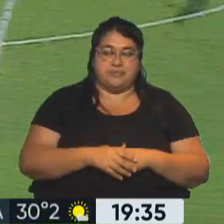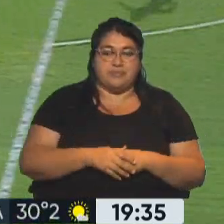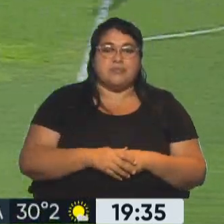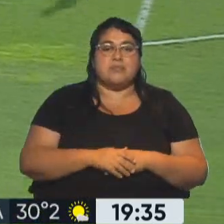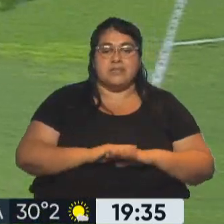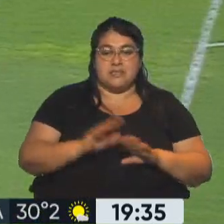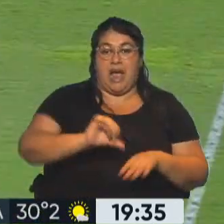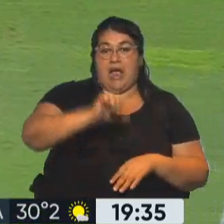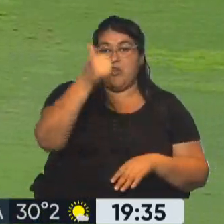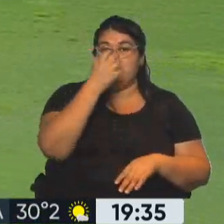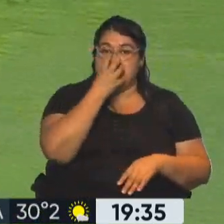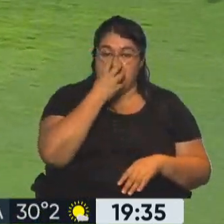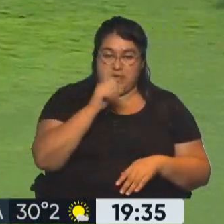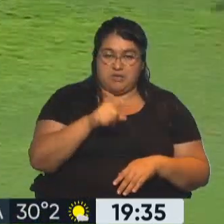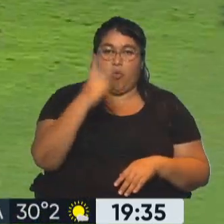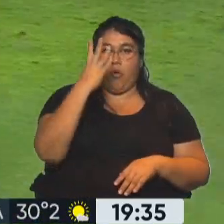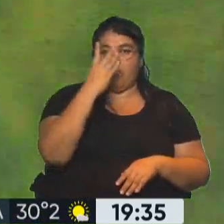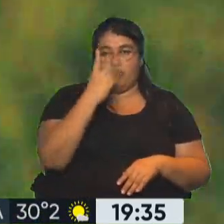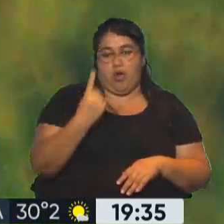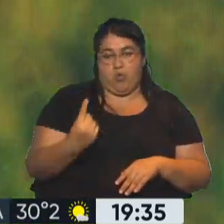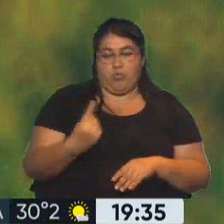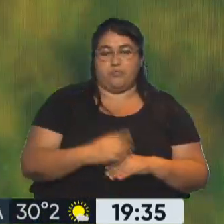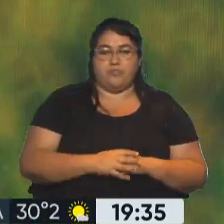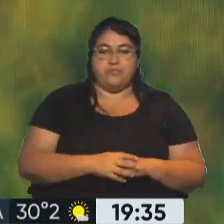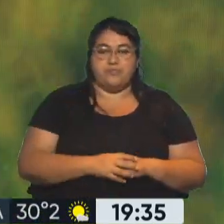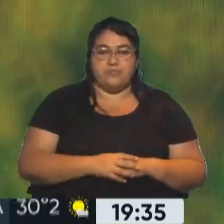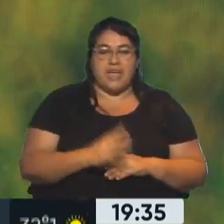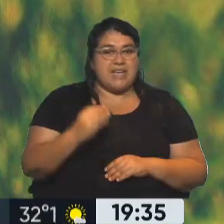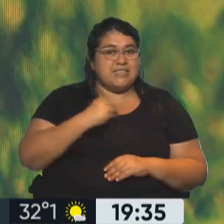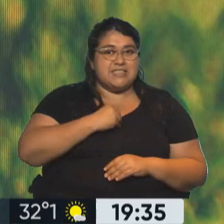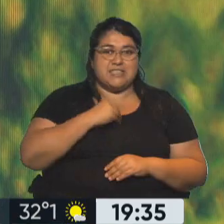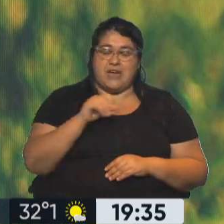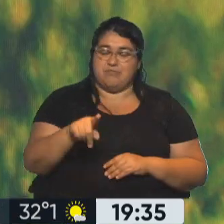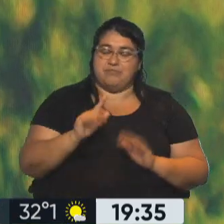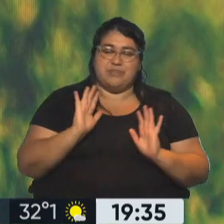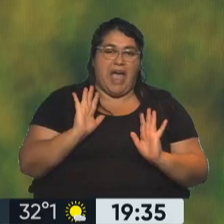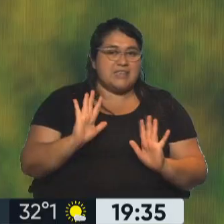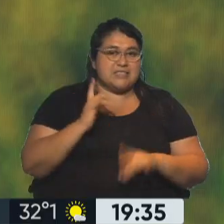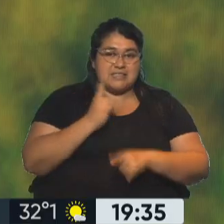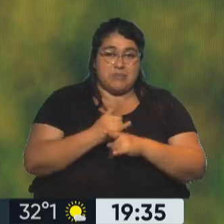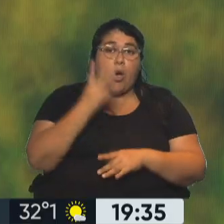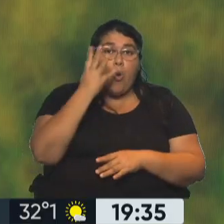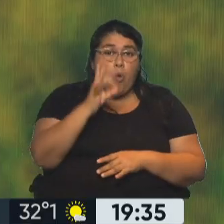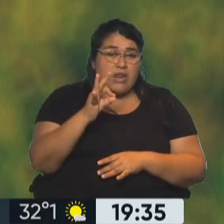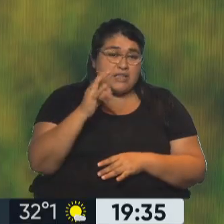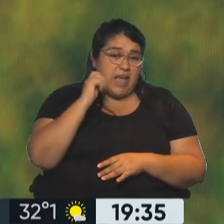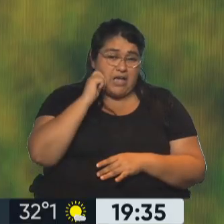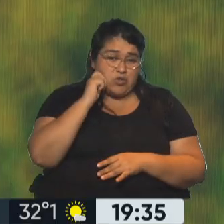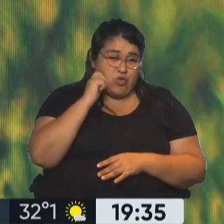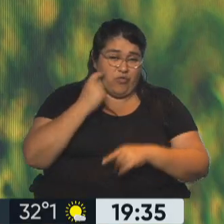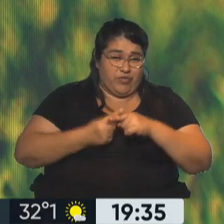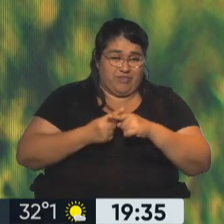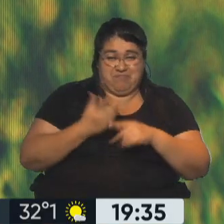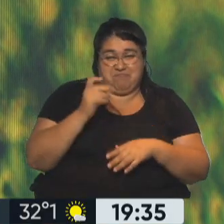Terminó ganando Sarmiento 4-1. Licha eterno, ¿eh? Siempre. 40 años cumplió. Qué maravilla. Y fíjate